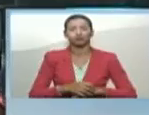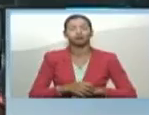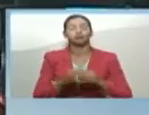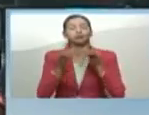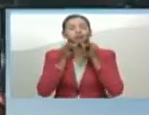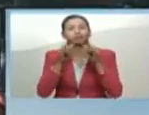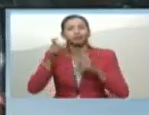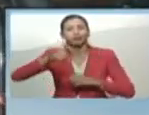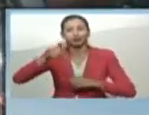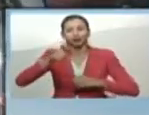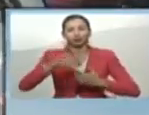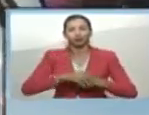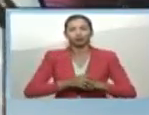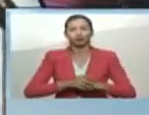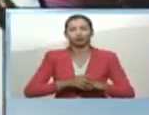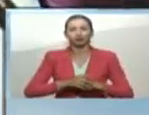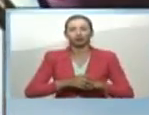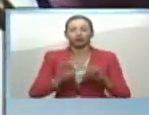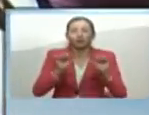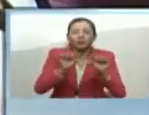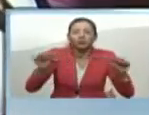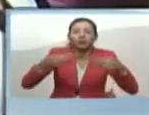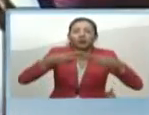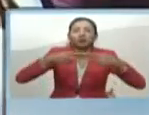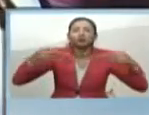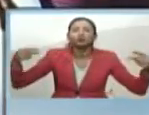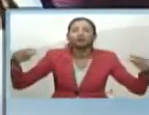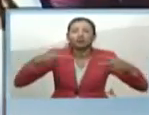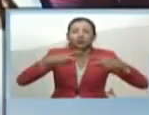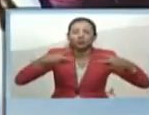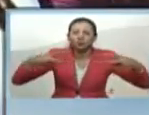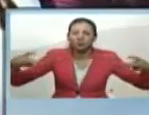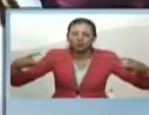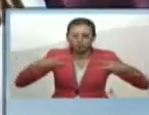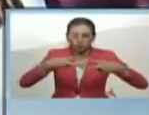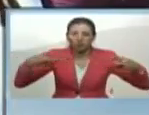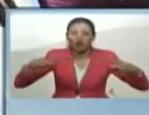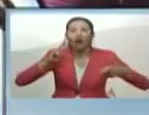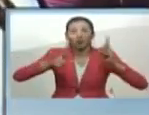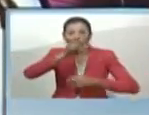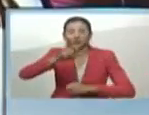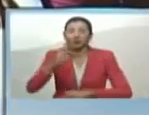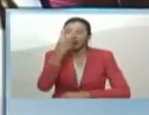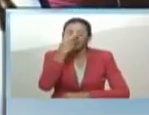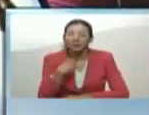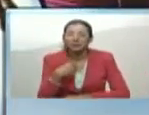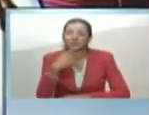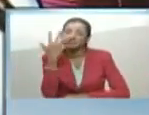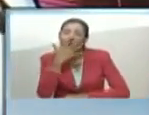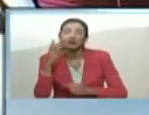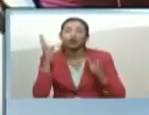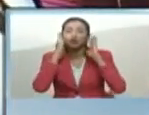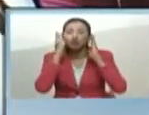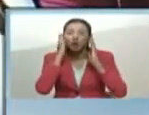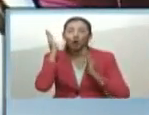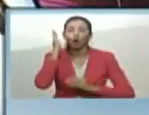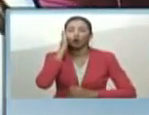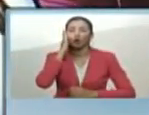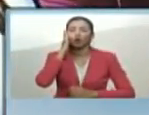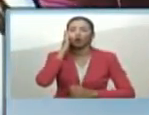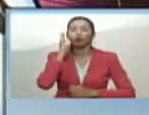el los subtítulo porque entre nosotros hay discapacidad visual discapacidad auditiva todas